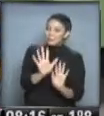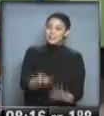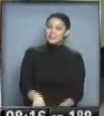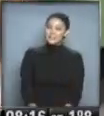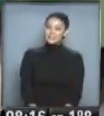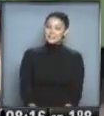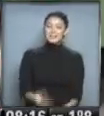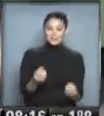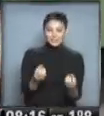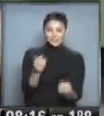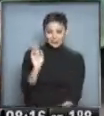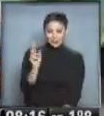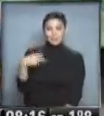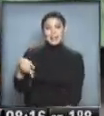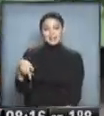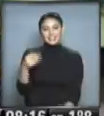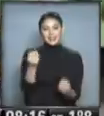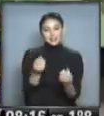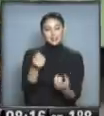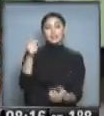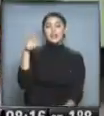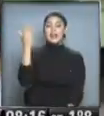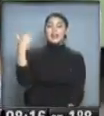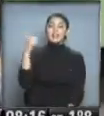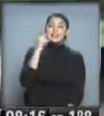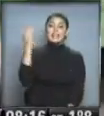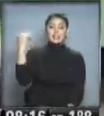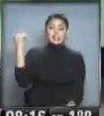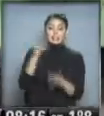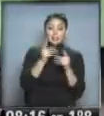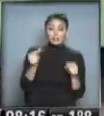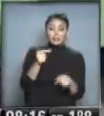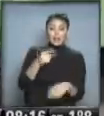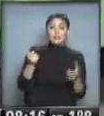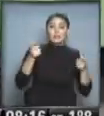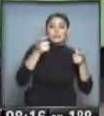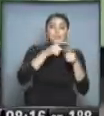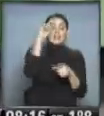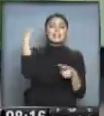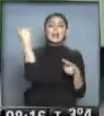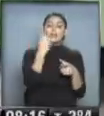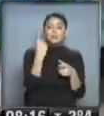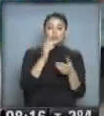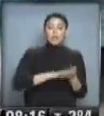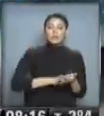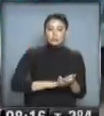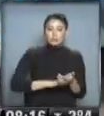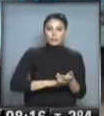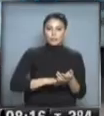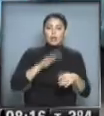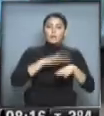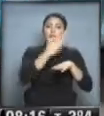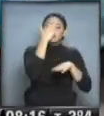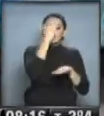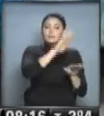qué tal roberto patricia cómo les va al término hace algunos días el cuarto simposio internacional sobre patologización